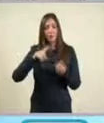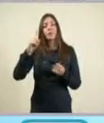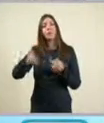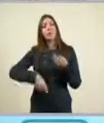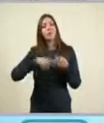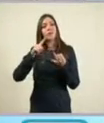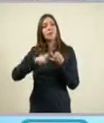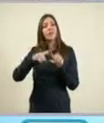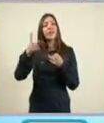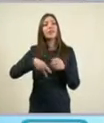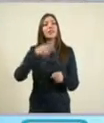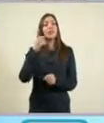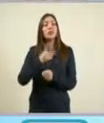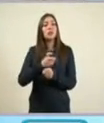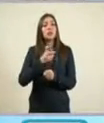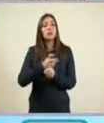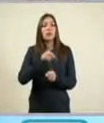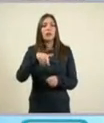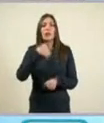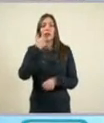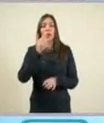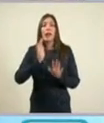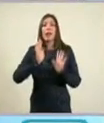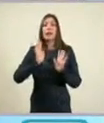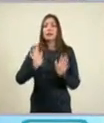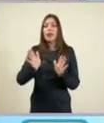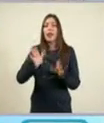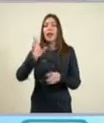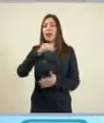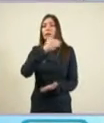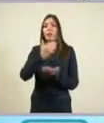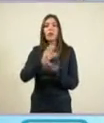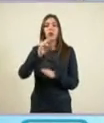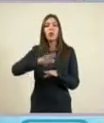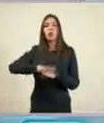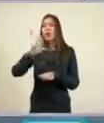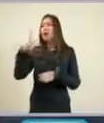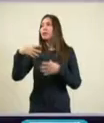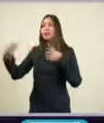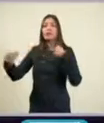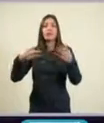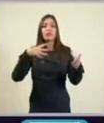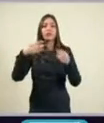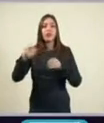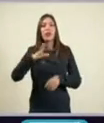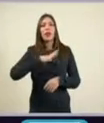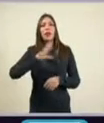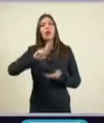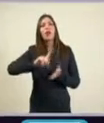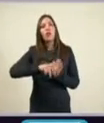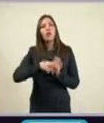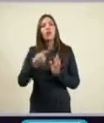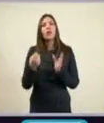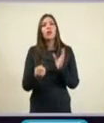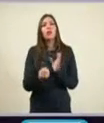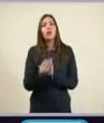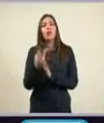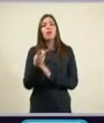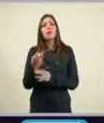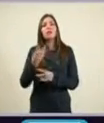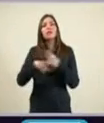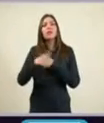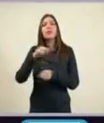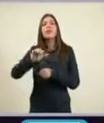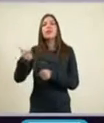táctica es justamente evitar, ya que estás deteniendo que se propague la enfermedad, hay que evitar que haya nuevos brotes de la enfermedad.